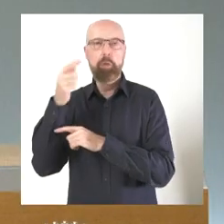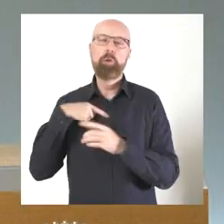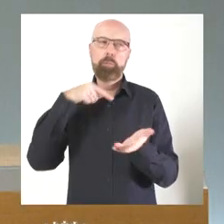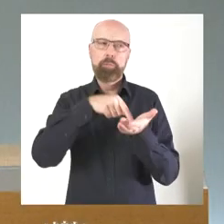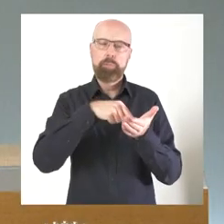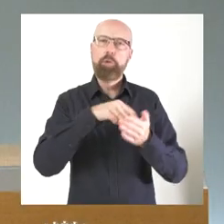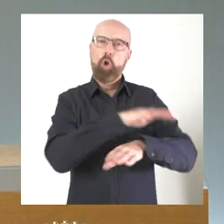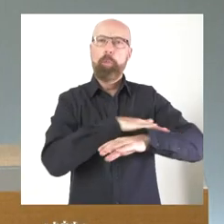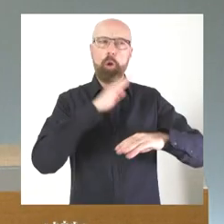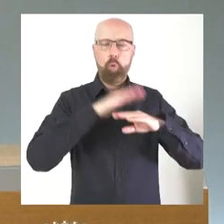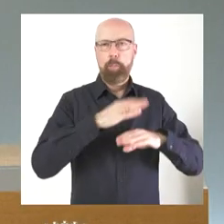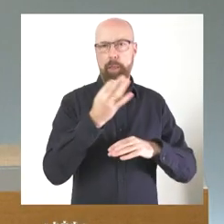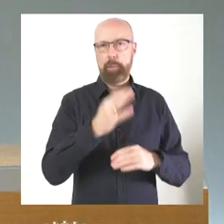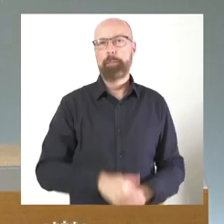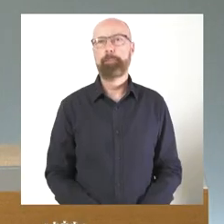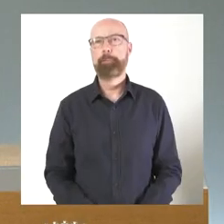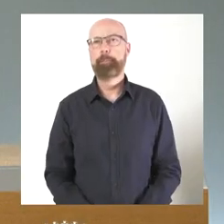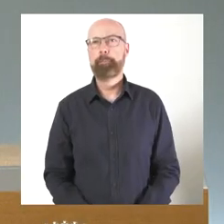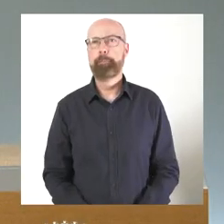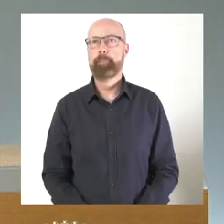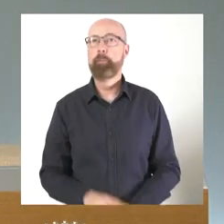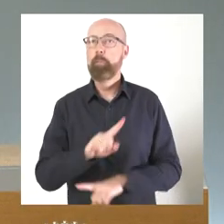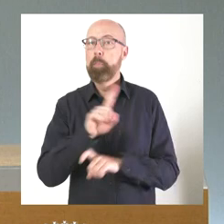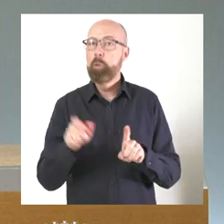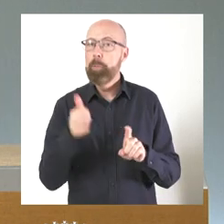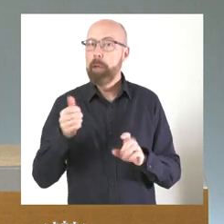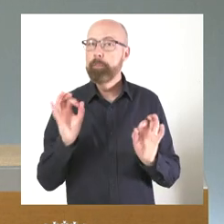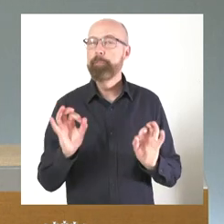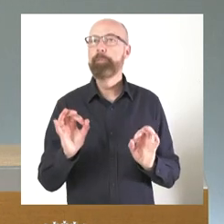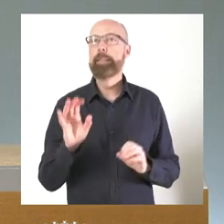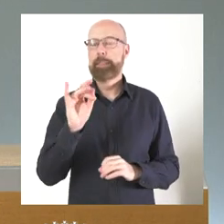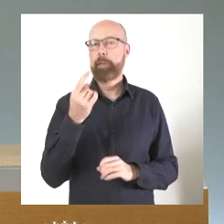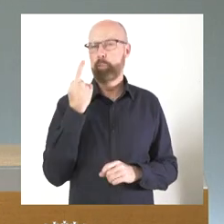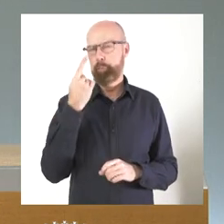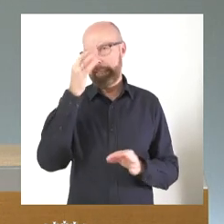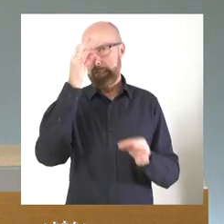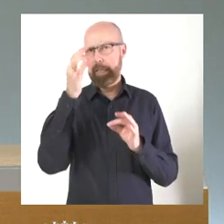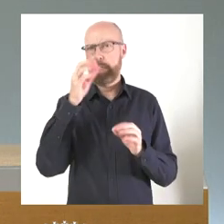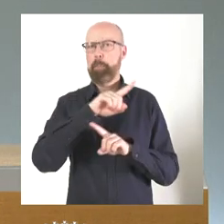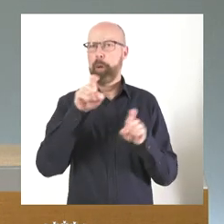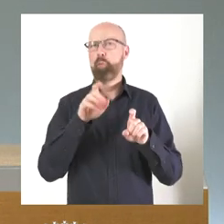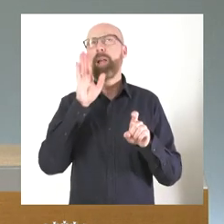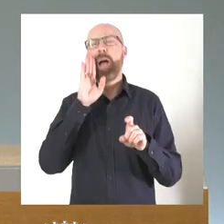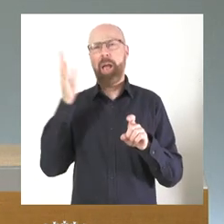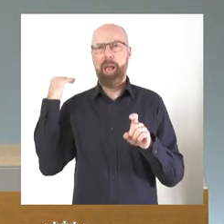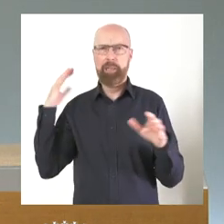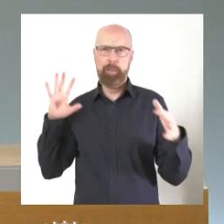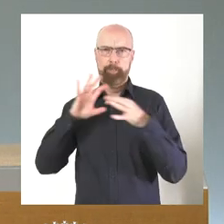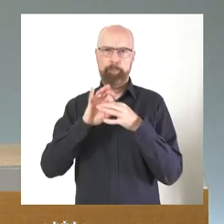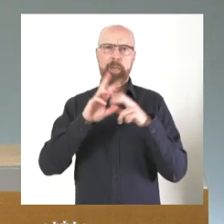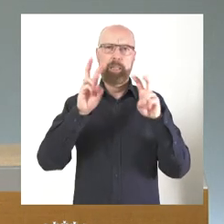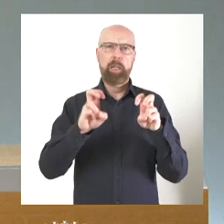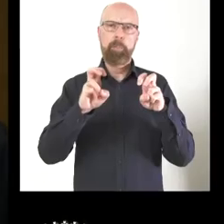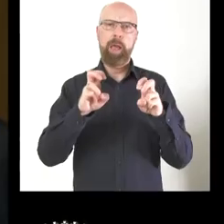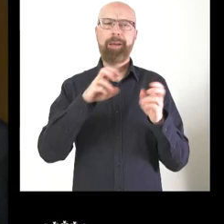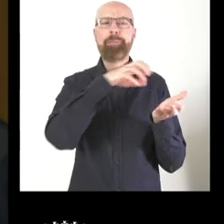alguna pregunta más Óscar sí un detalle sobre otra cuestión anterior de los de las de los